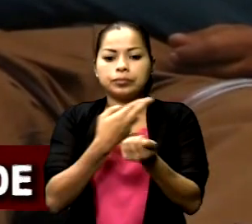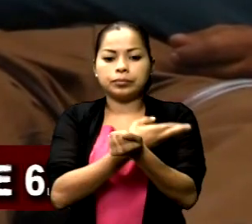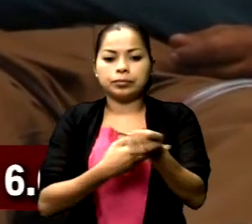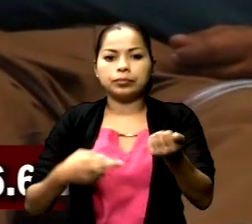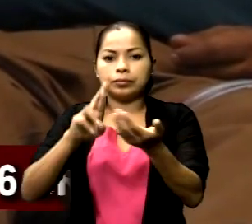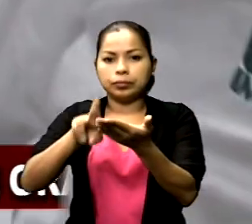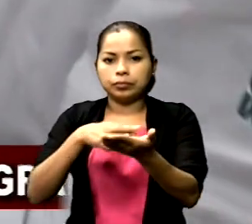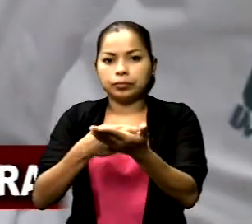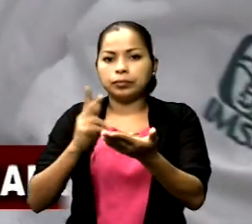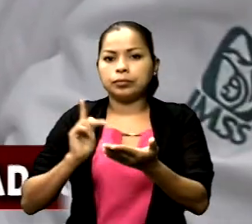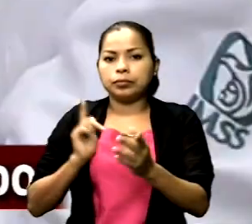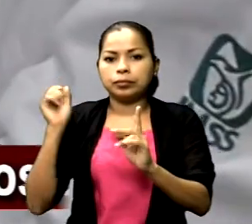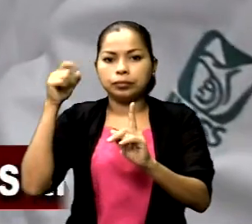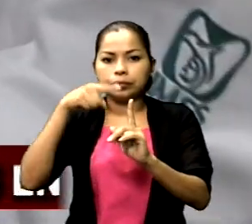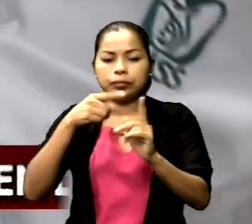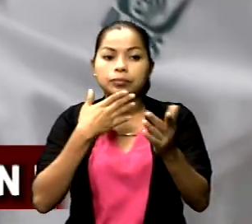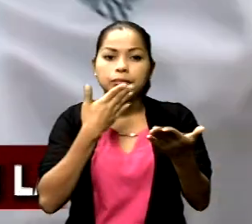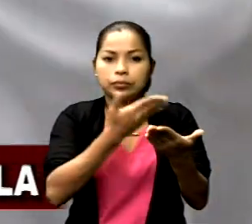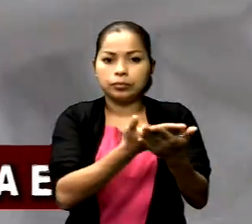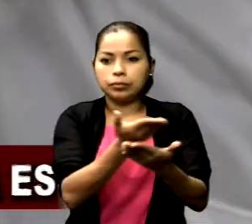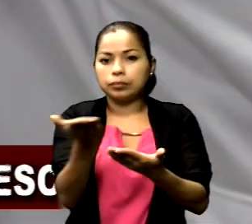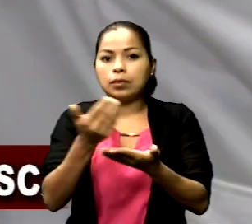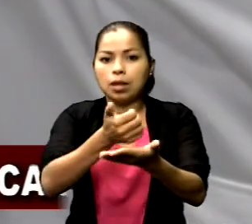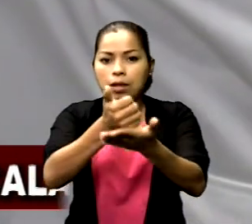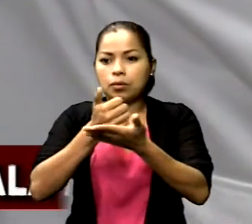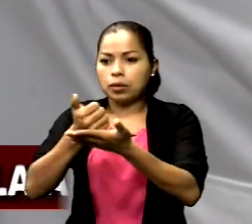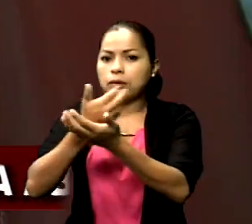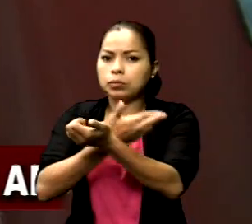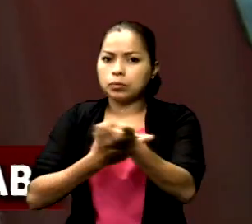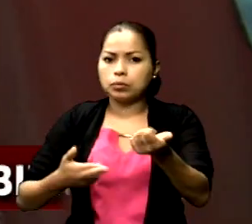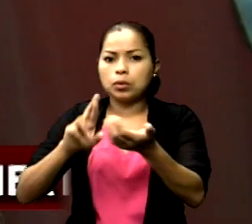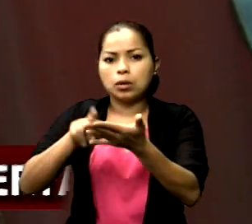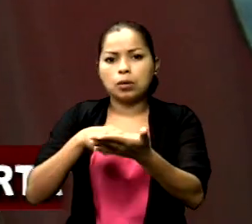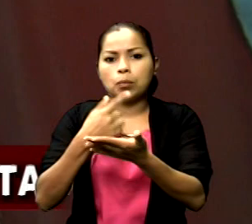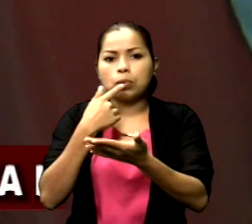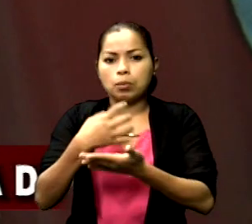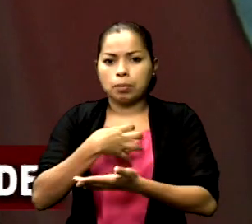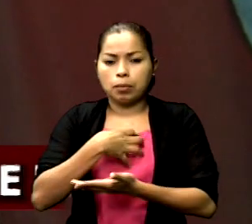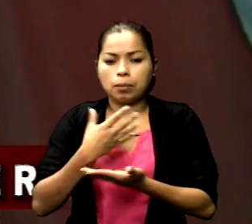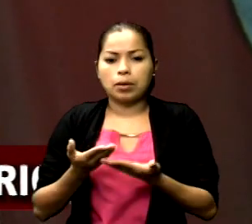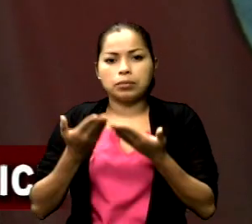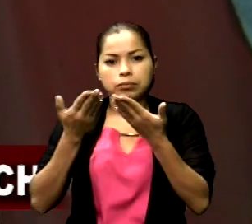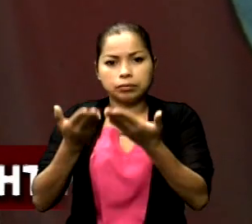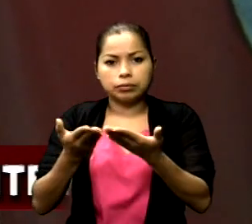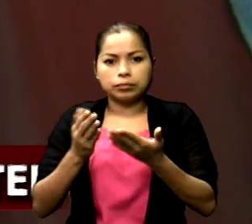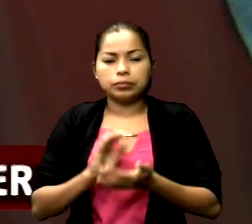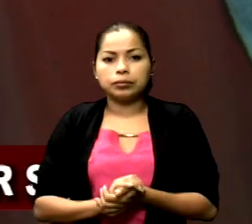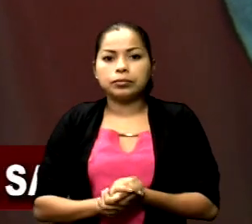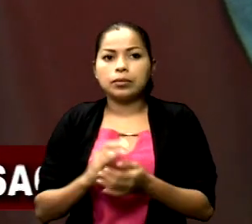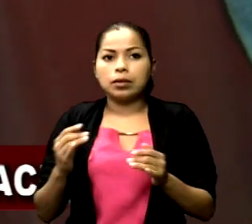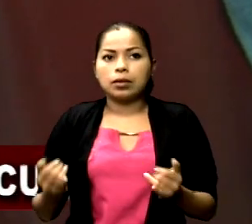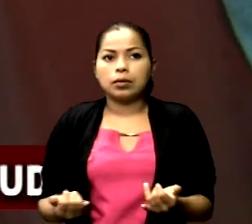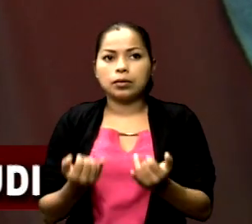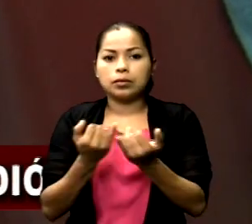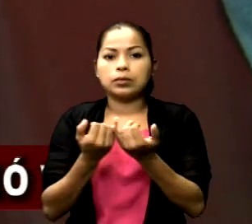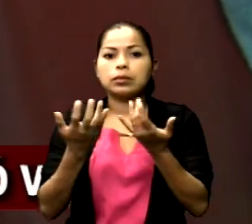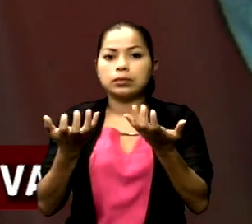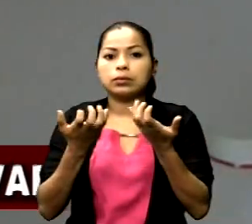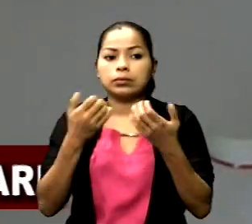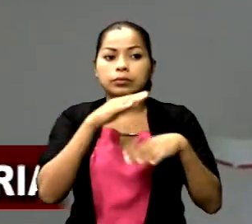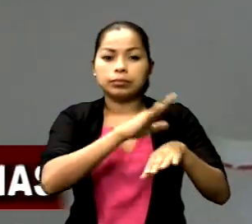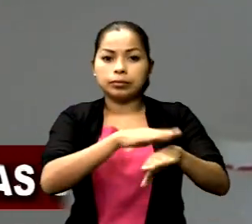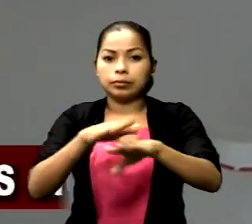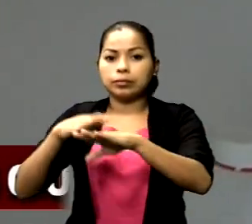Sangre tiene el objetivo de agradecer a quienes donan su sangre por motivos altruistas. Asimismo, se quiere llamar